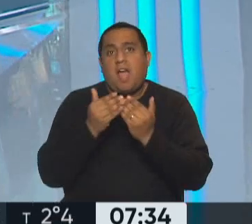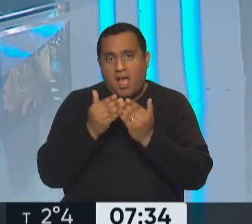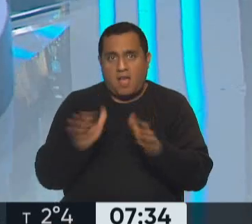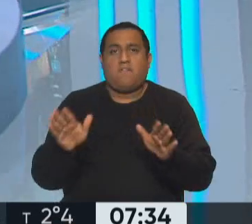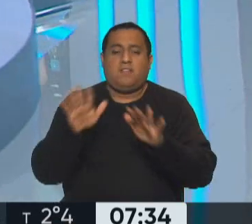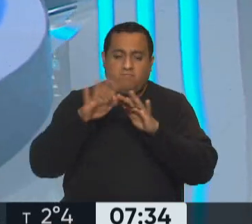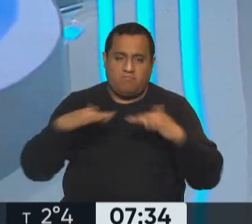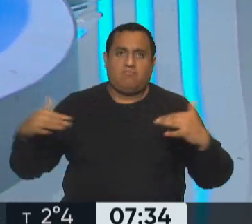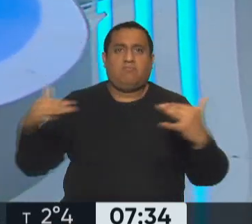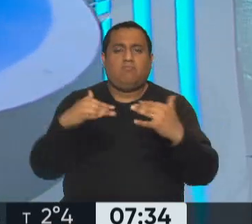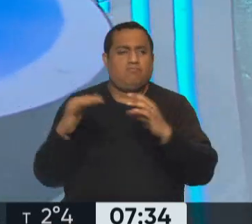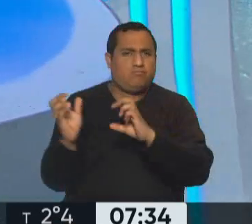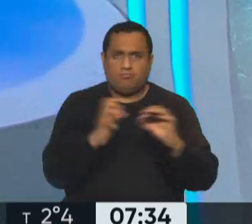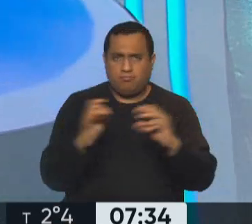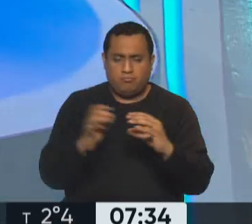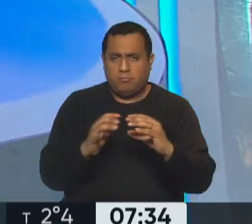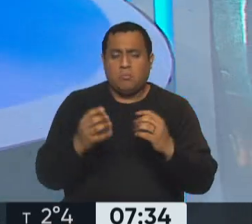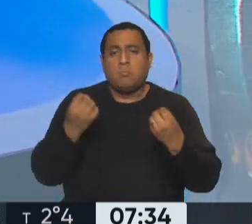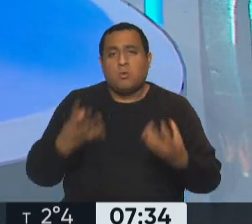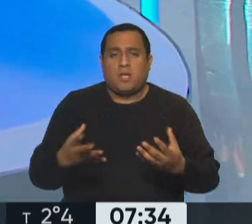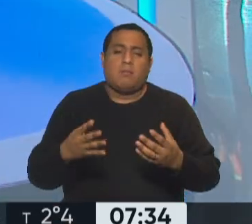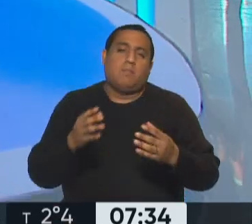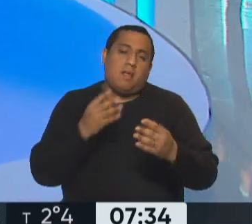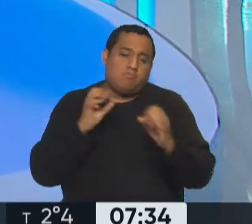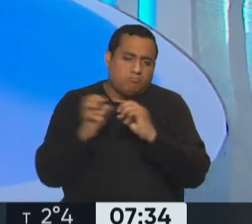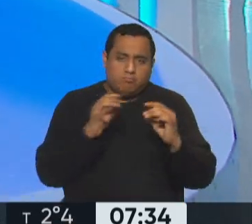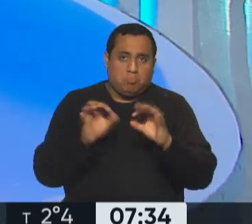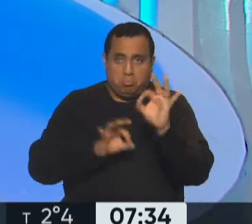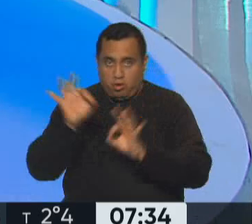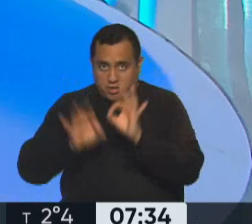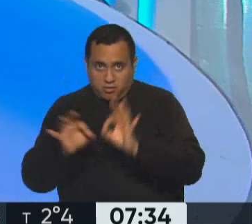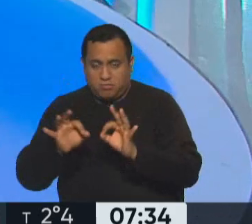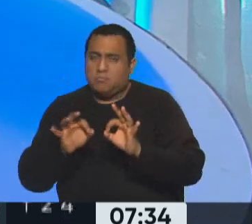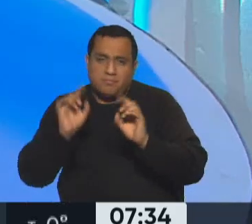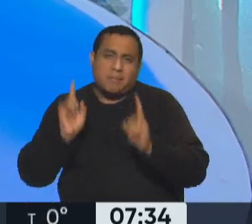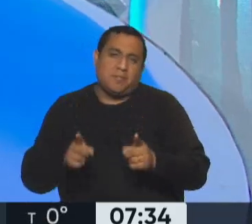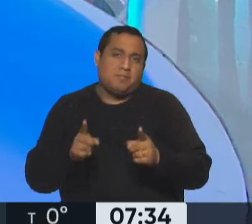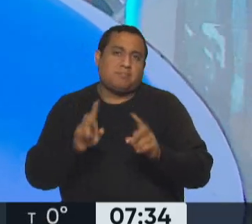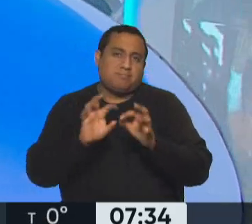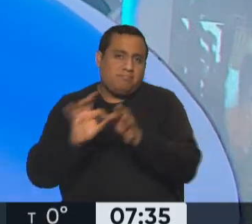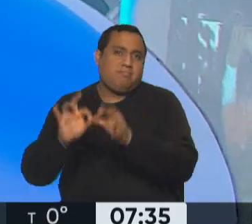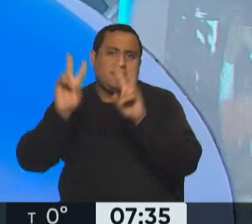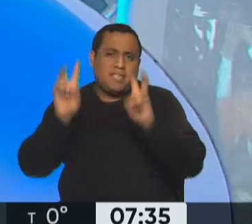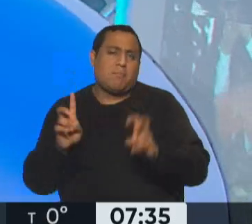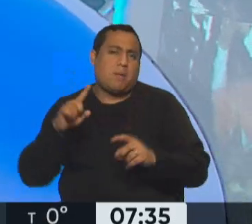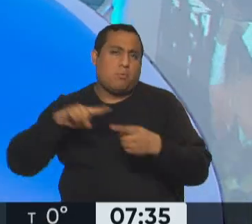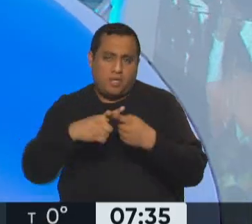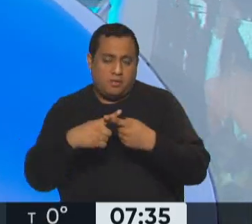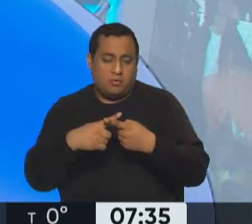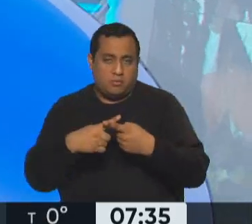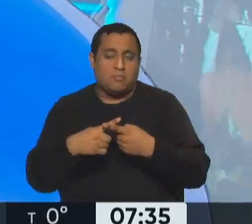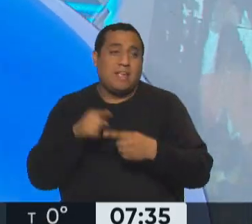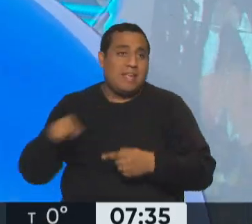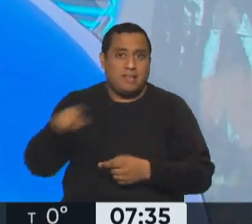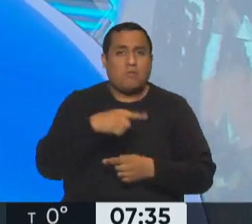caja política porque también no solo se discuten proyectos sino también hay expresiones políticas y es ahí donde están viendo qué es lo que pasa